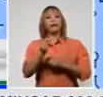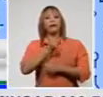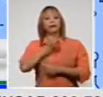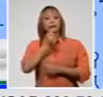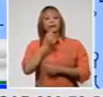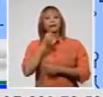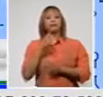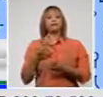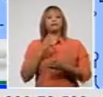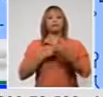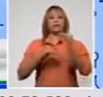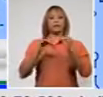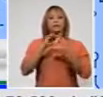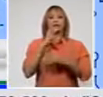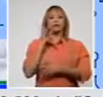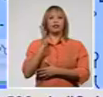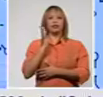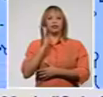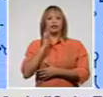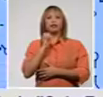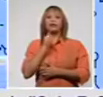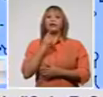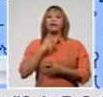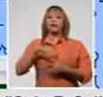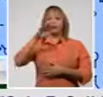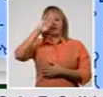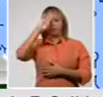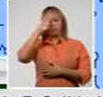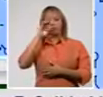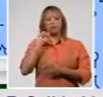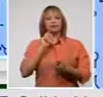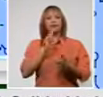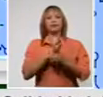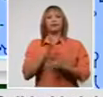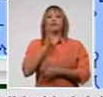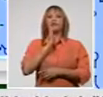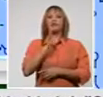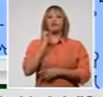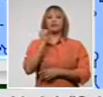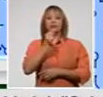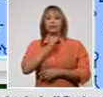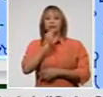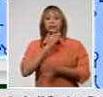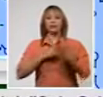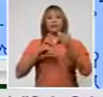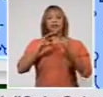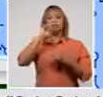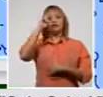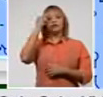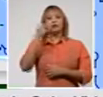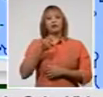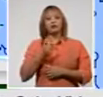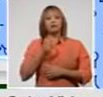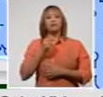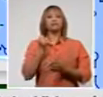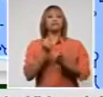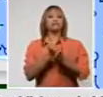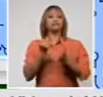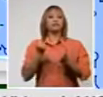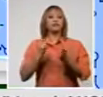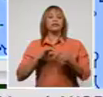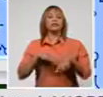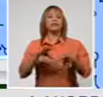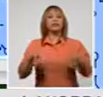Relaciones Exteriores de la República de Cuba. De inmediato iniciamos la conferencia de prensa del Ministerio de Salud Pública sobre la actualización de la